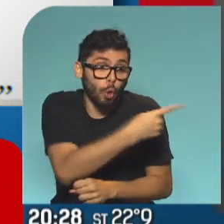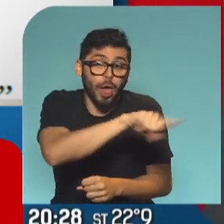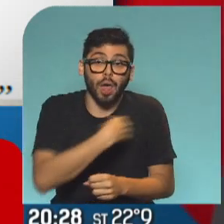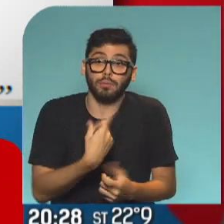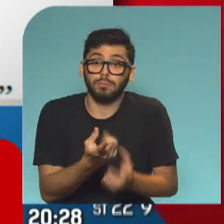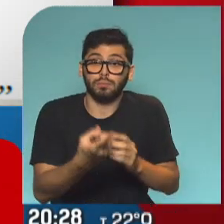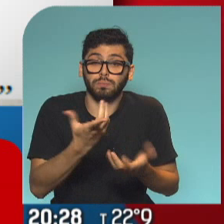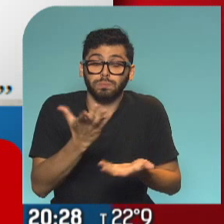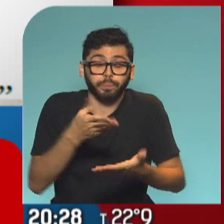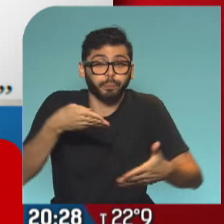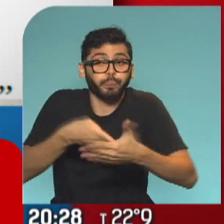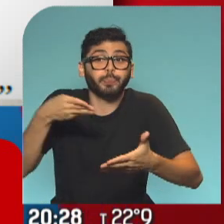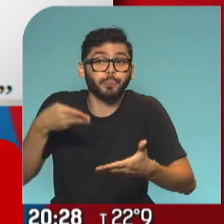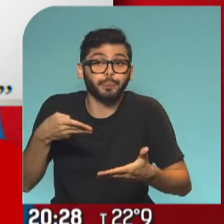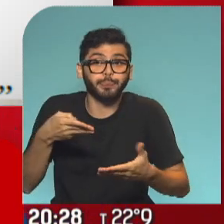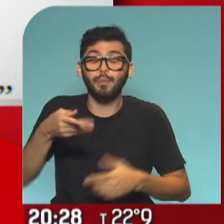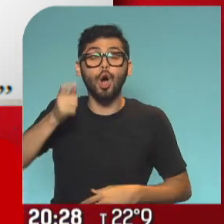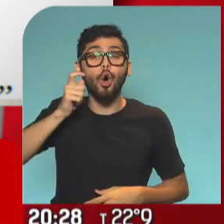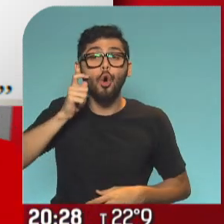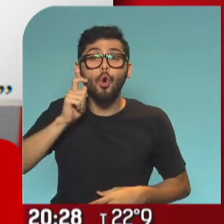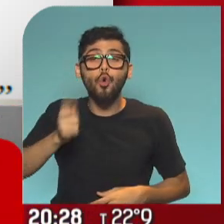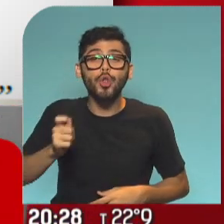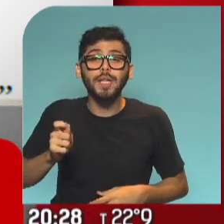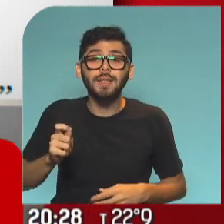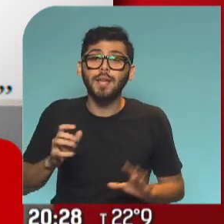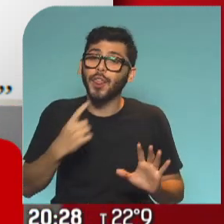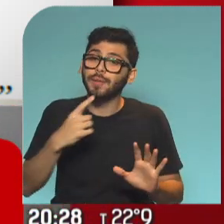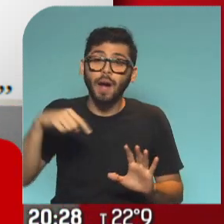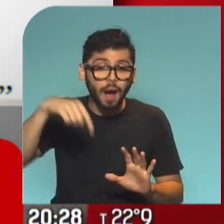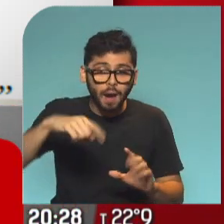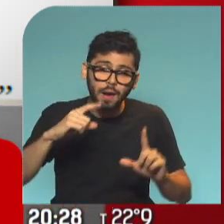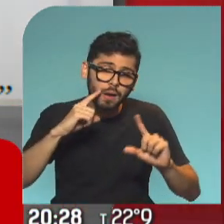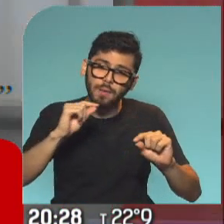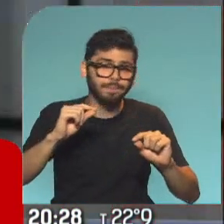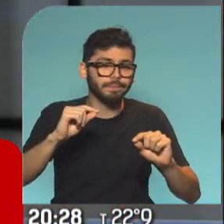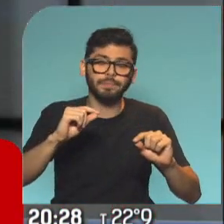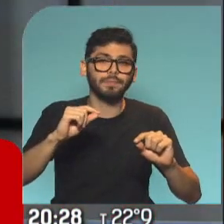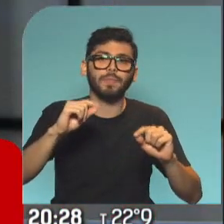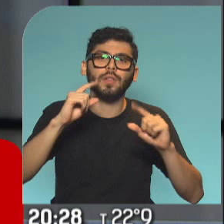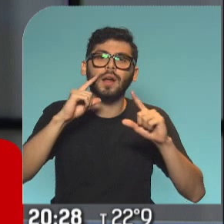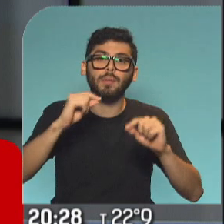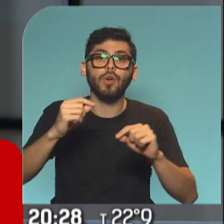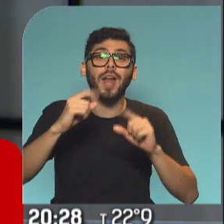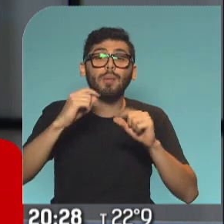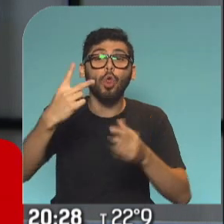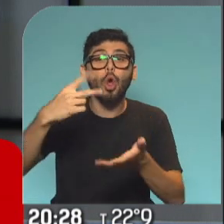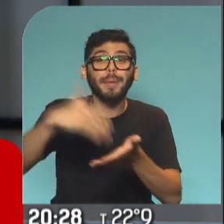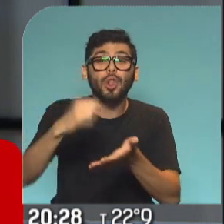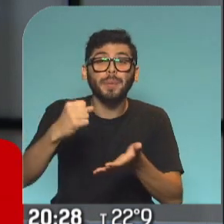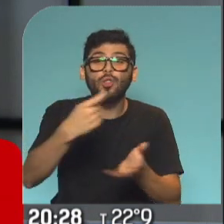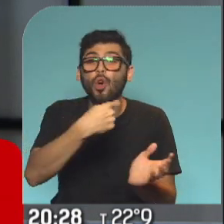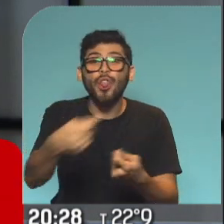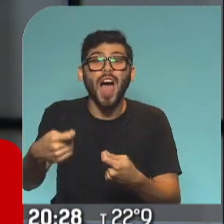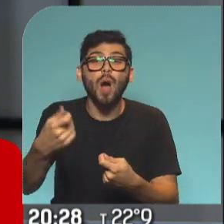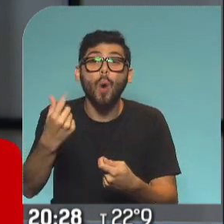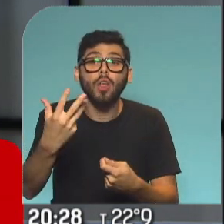hacer la justicia le dijo bea no es éste el lugar donde tiene para reclamar el reclamo era por dos millones de pesos sabes cuando le dieron 10